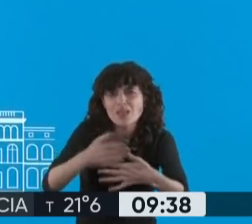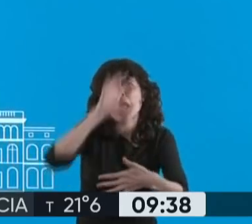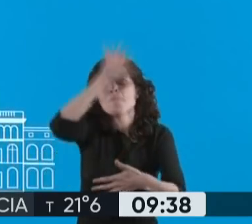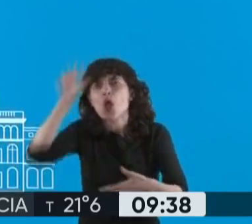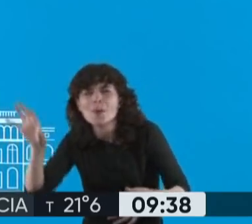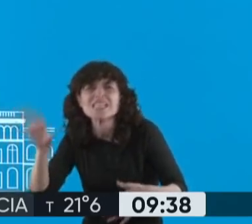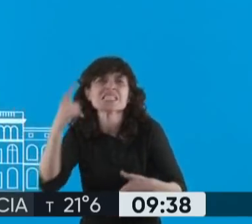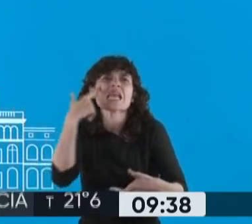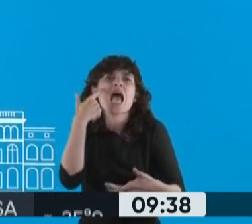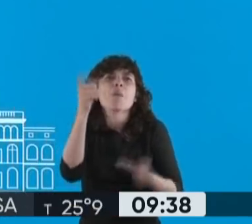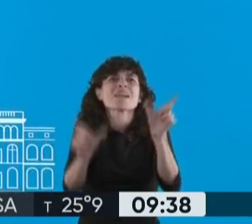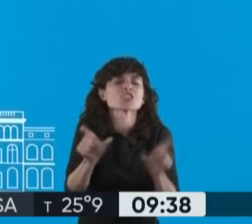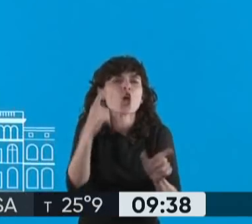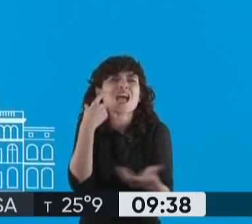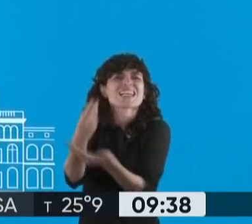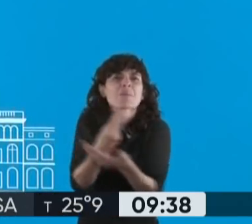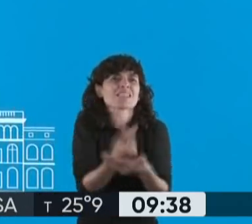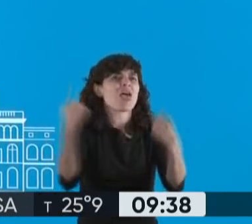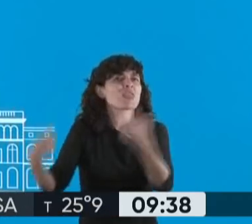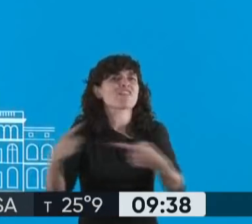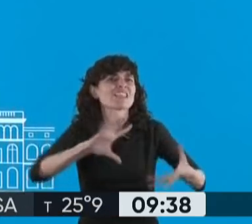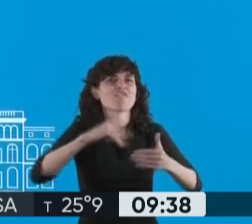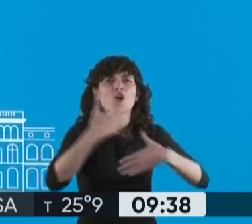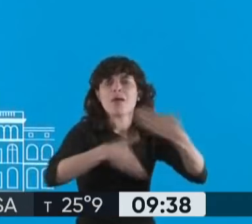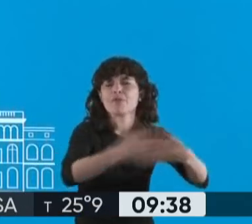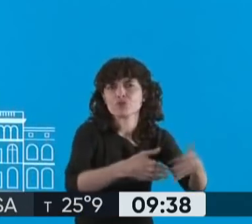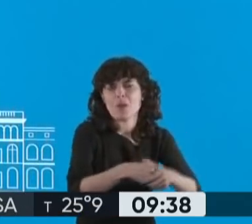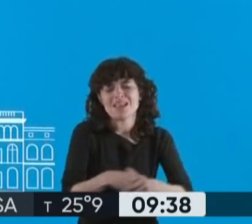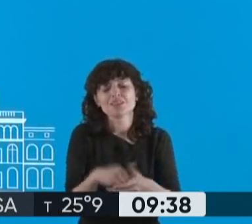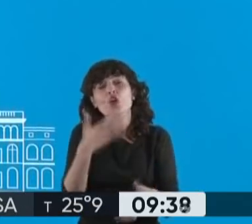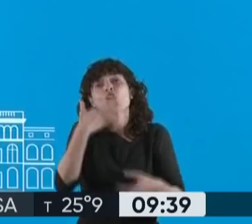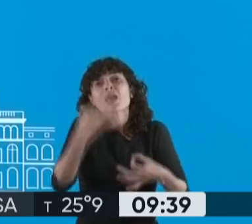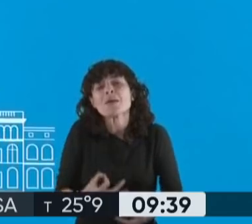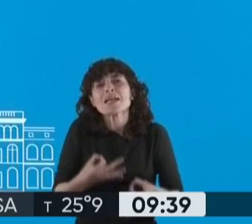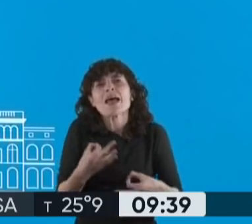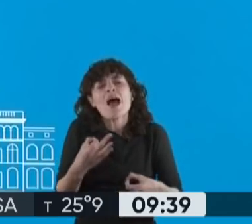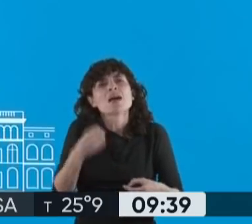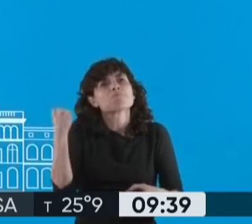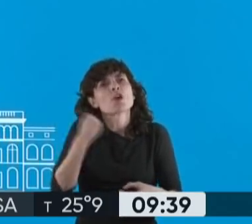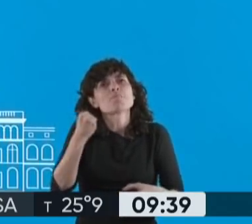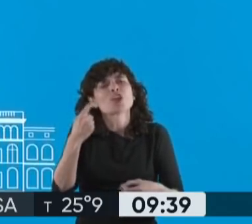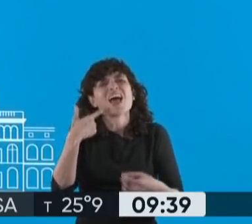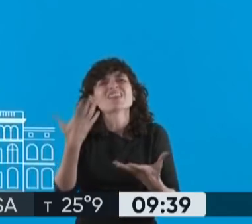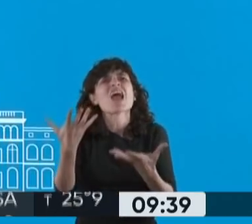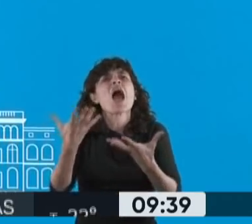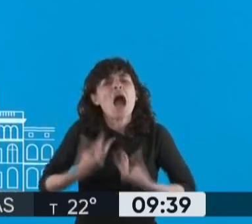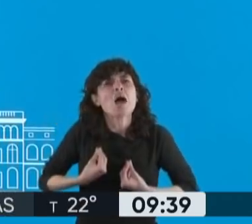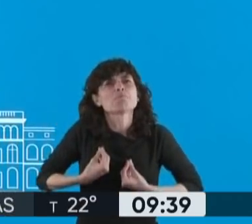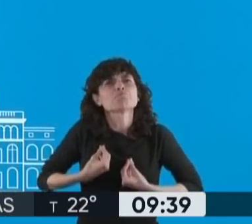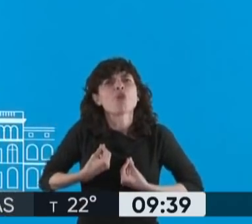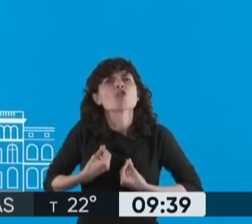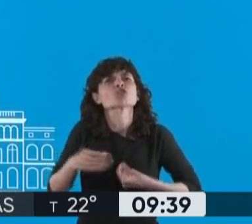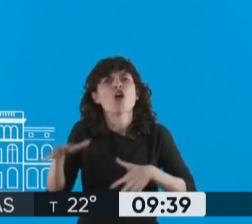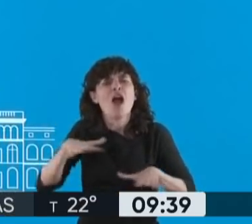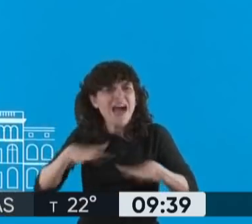también la oportunidad para agradecer de alguna manera desde el Gobierno el amplísimo apoyo y respaldo activo, no